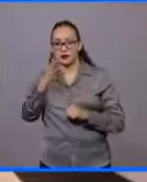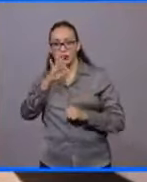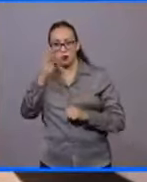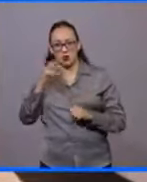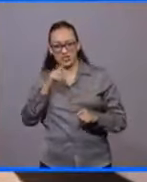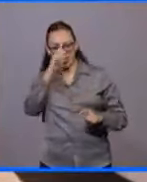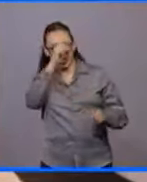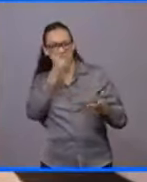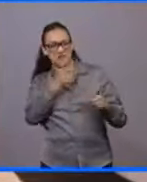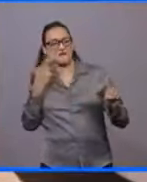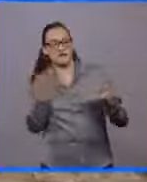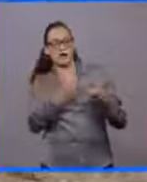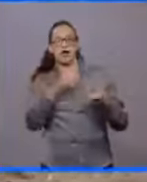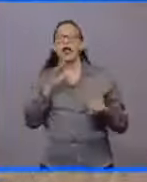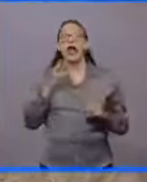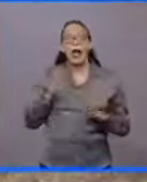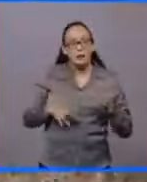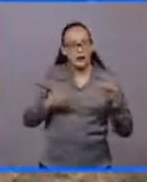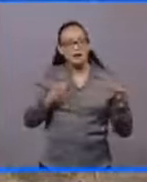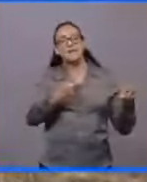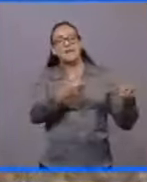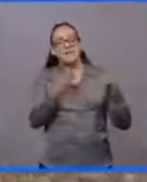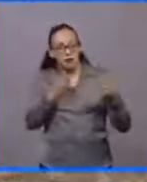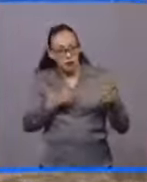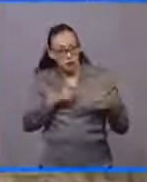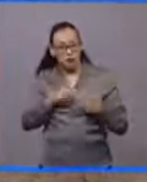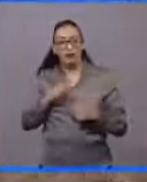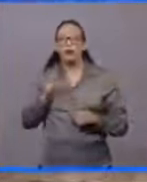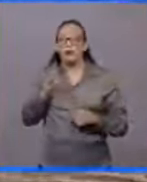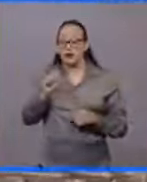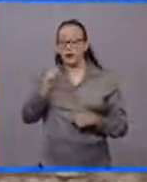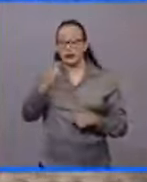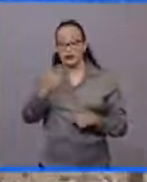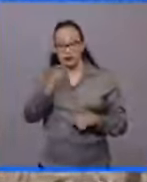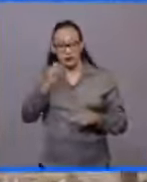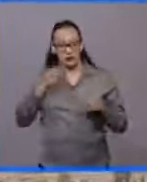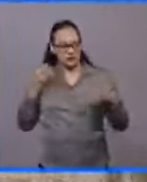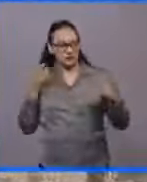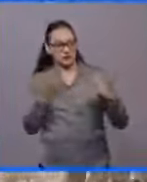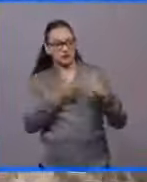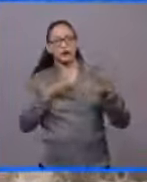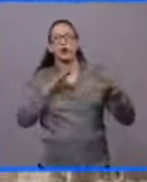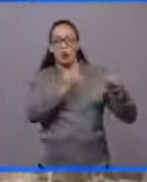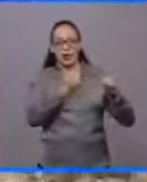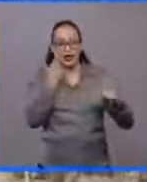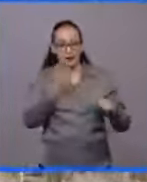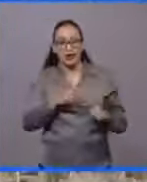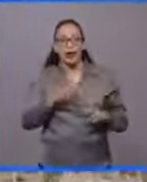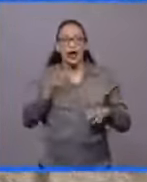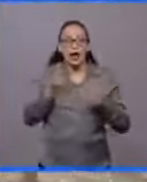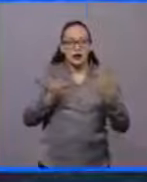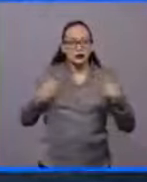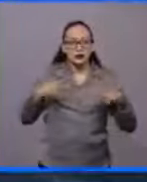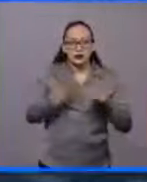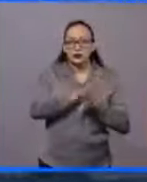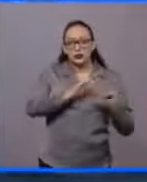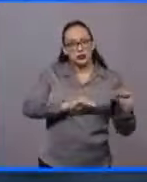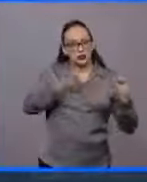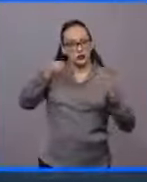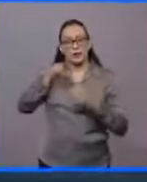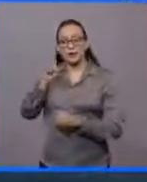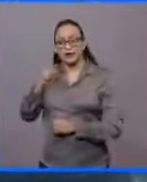extorsiones 39%, ataques con 27%, desplazamientos forzados